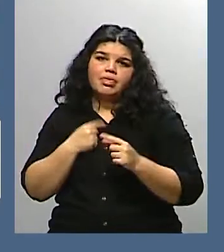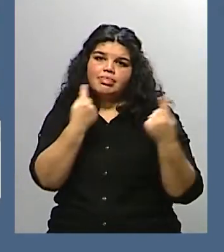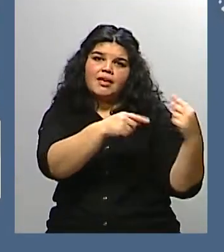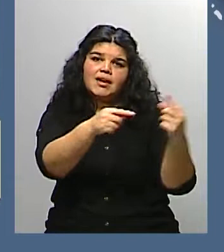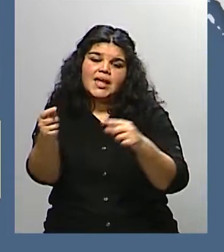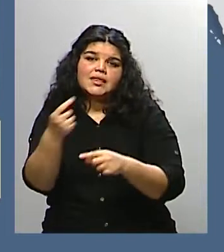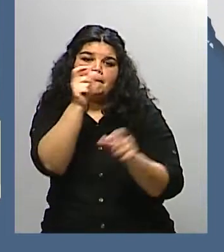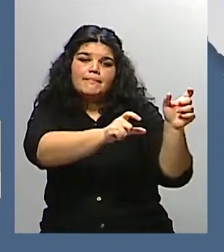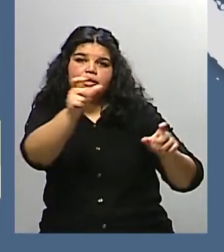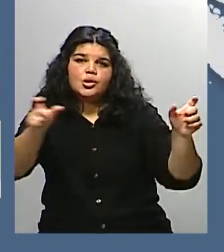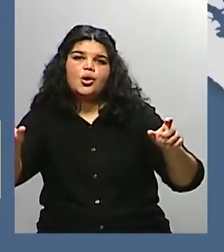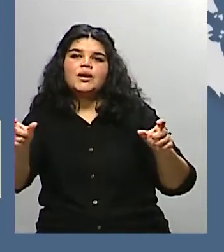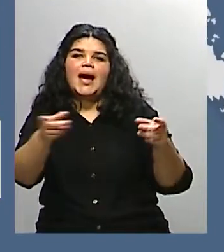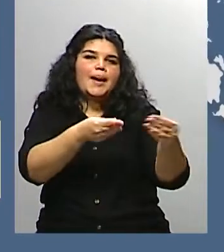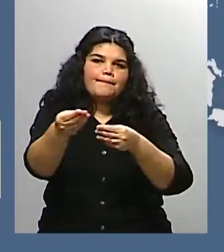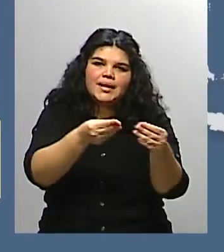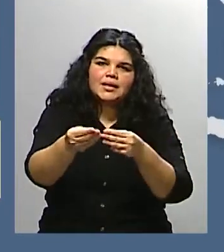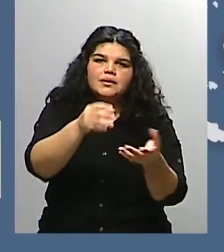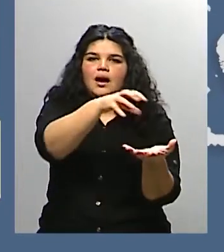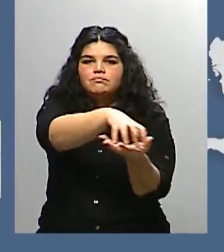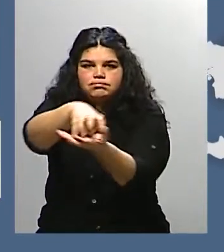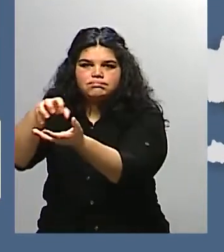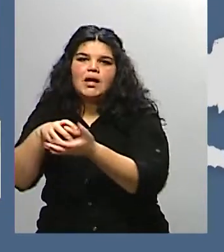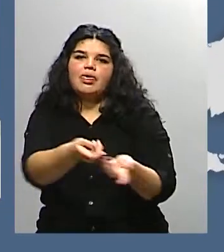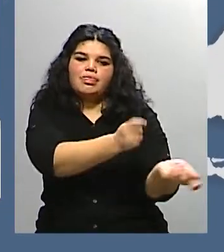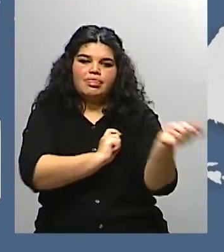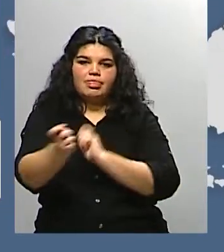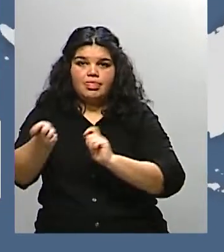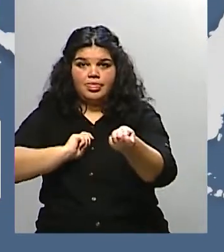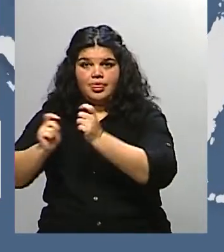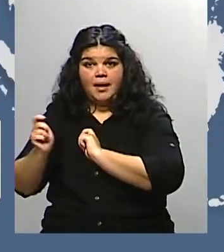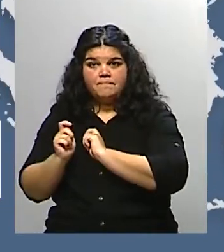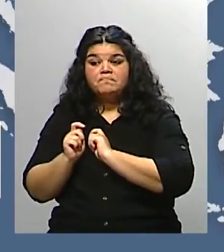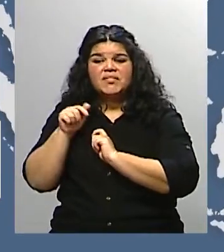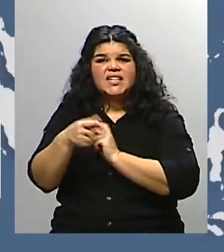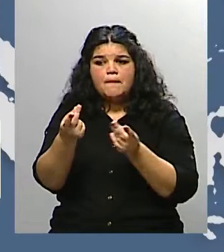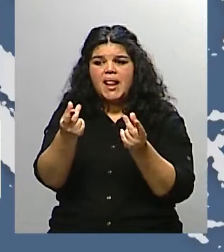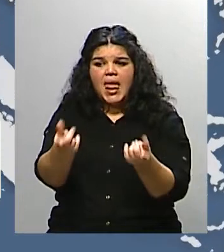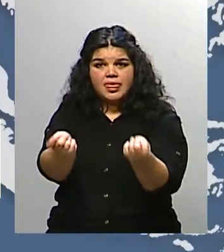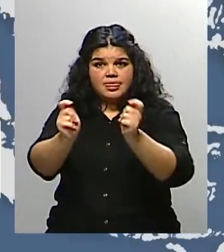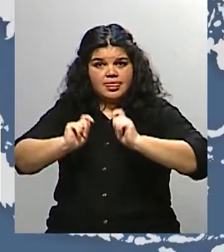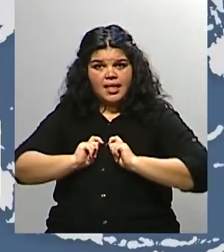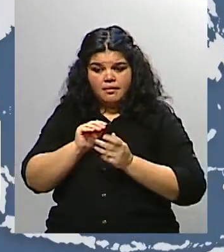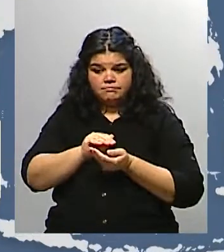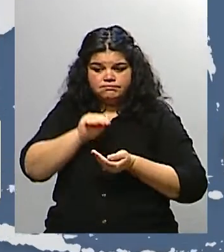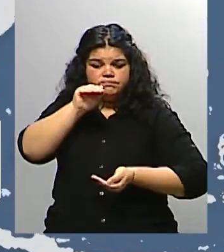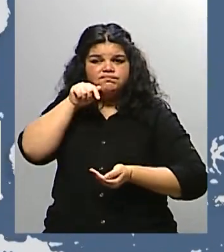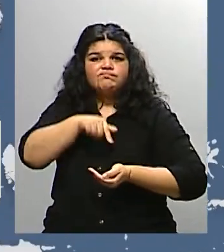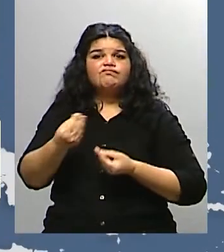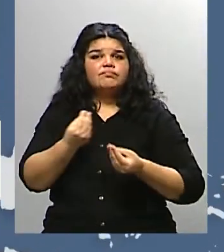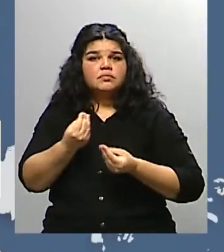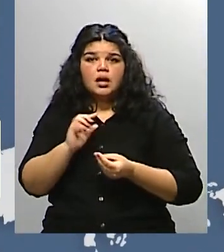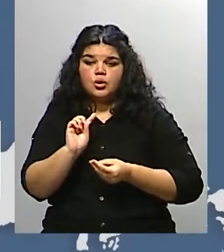lo más importante es que estas donaciones le permitan a las organizaciones tener una independencia en su criterio, en sus pronunciamientos